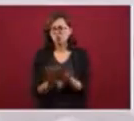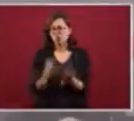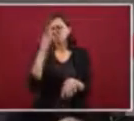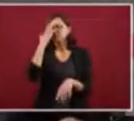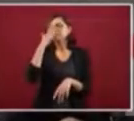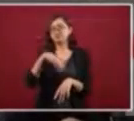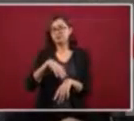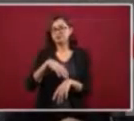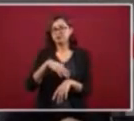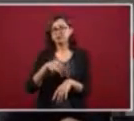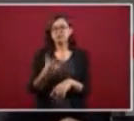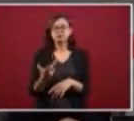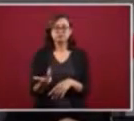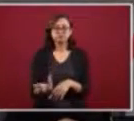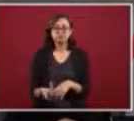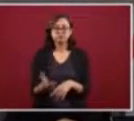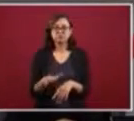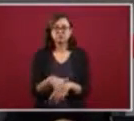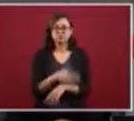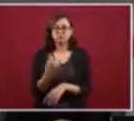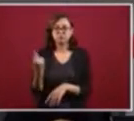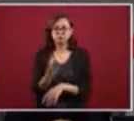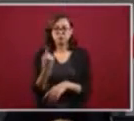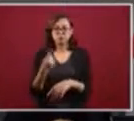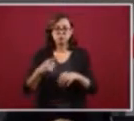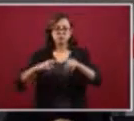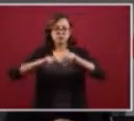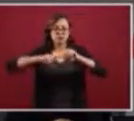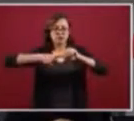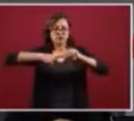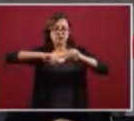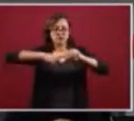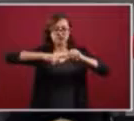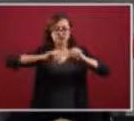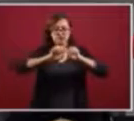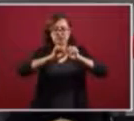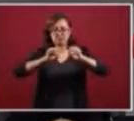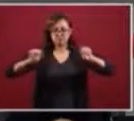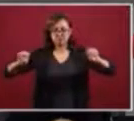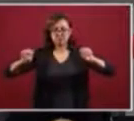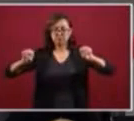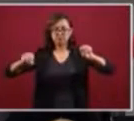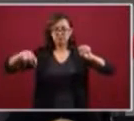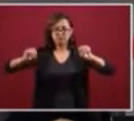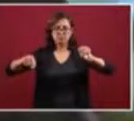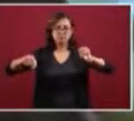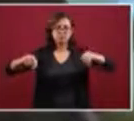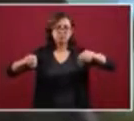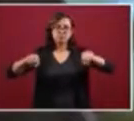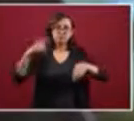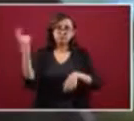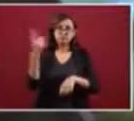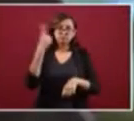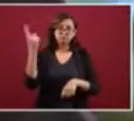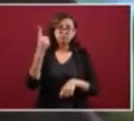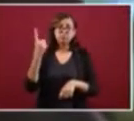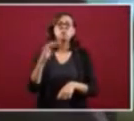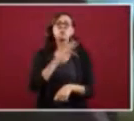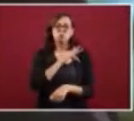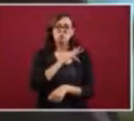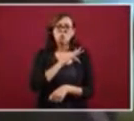las flechas de turbina de potencia no solo muestran